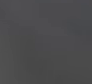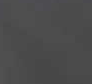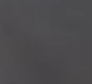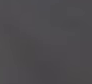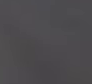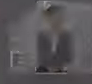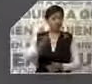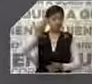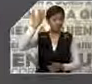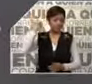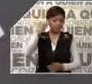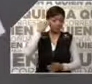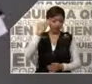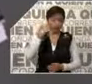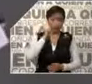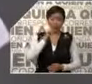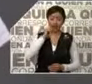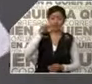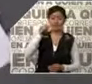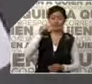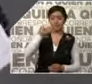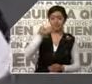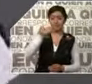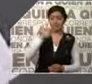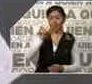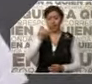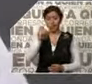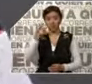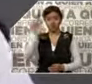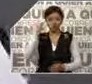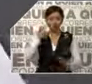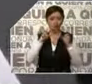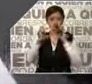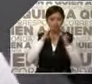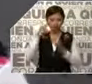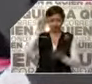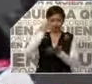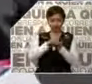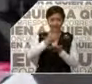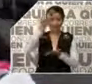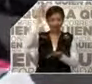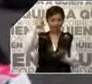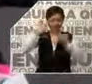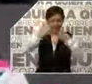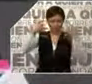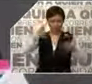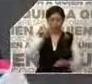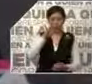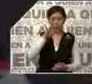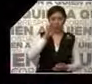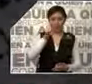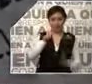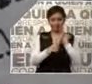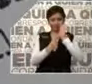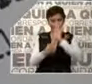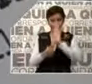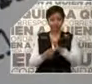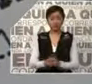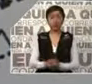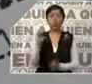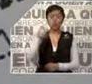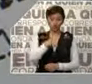Hace algún tiempo la señora María Guadalupe se comunicó con el programa Quien Corresponda. La historia se la presentó en este espacio mi compañero Rubén Monroy. Padezco